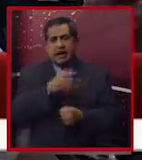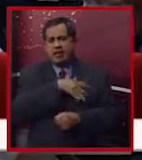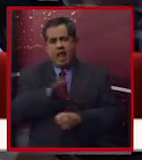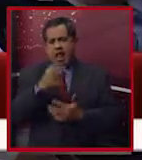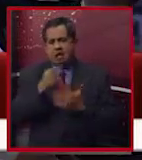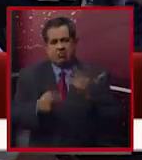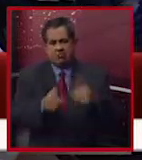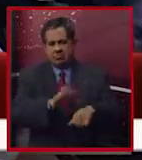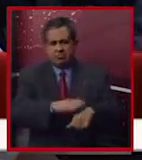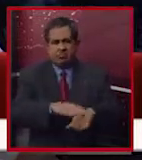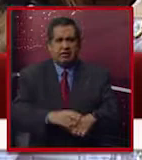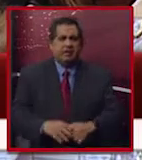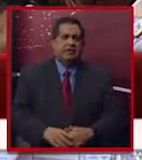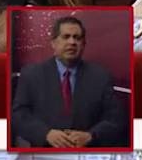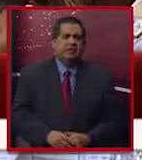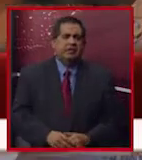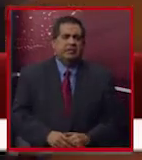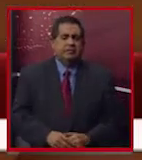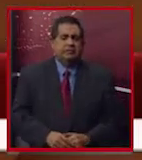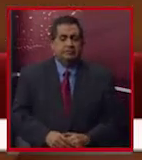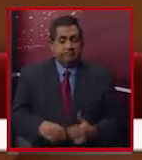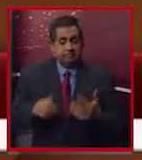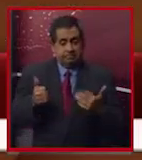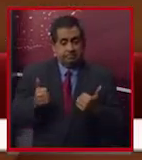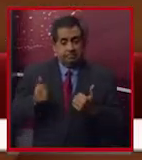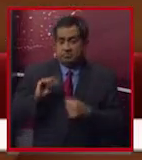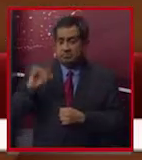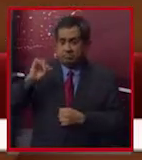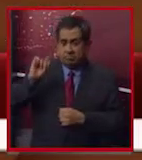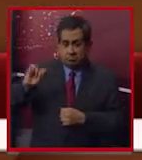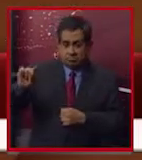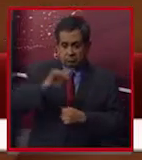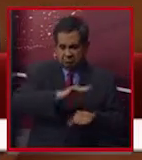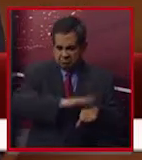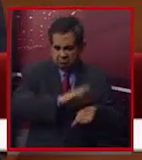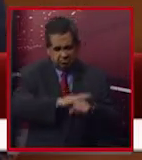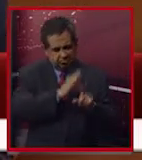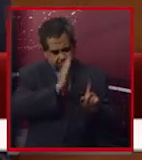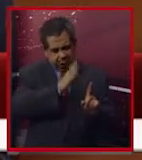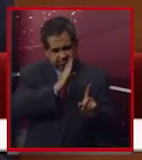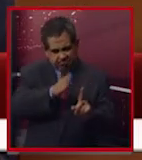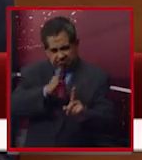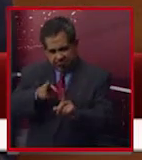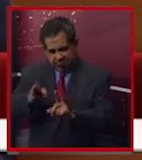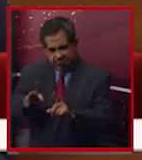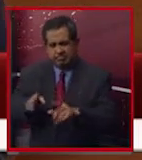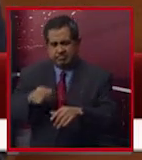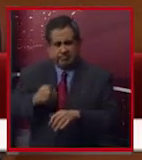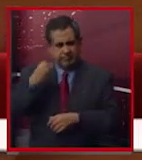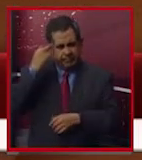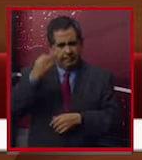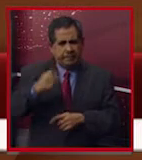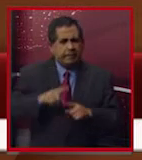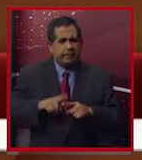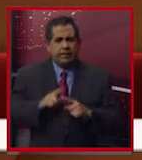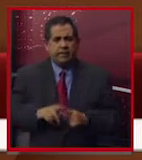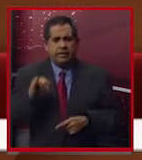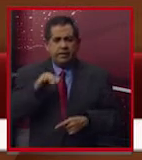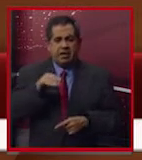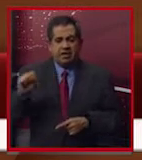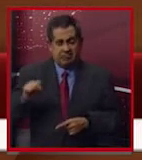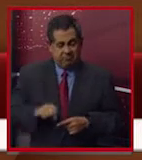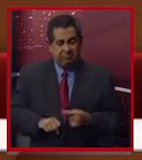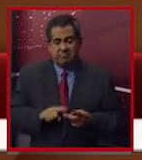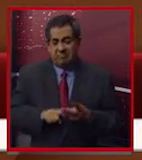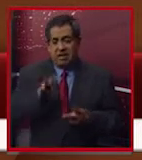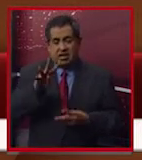generales. Las 6 autoridades que fueron destinatarias del mayor número de recomendaciones durante este periodo son IMSS